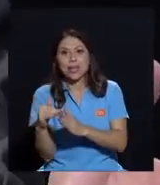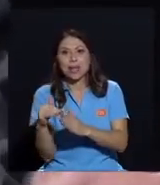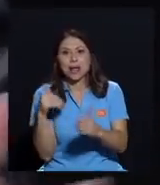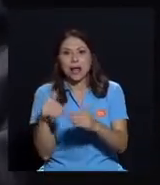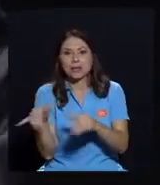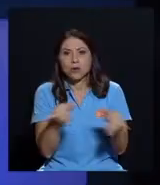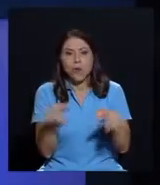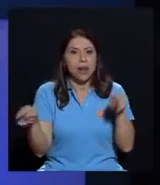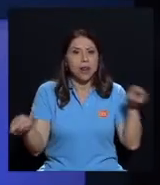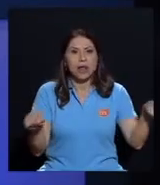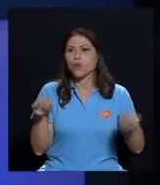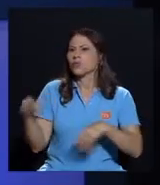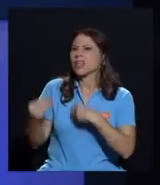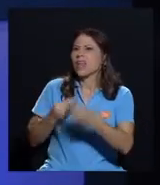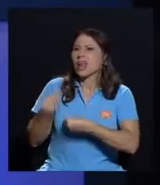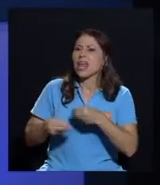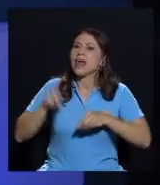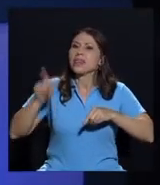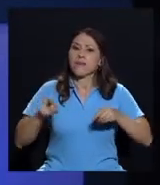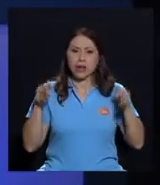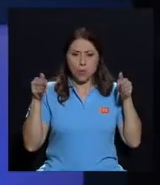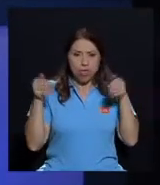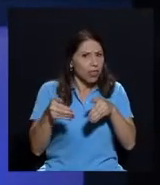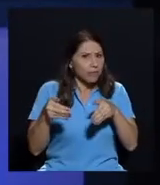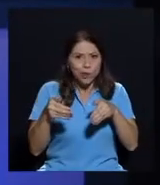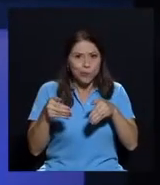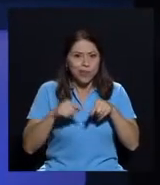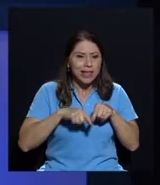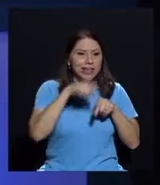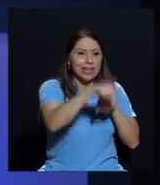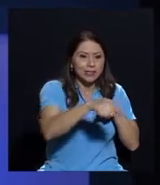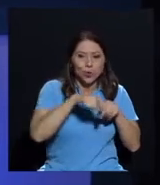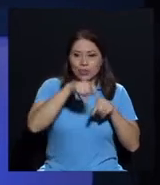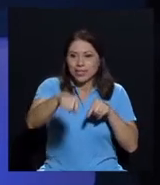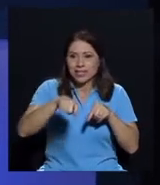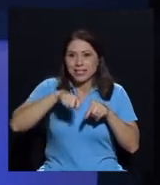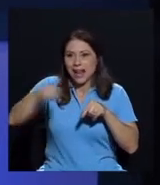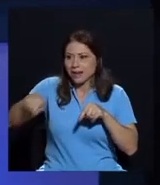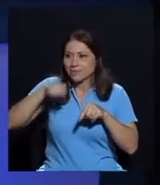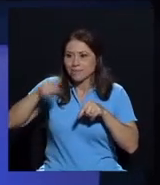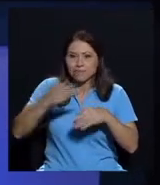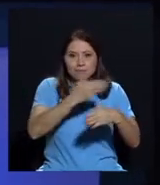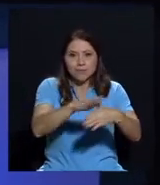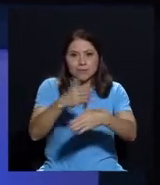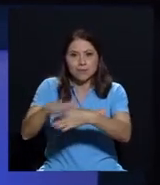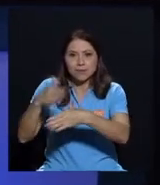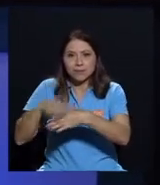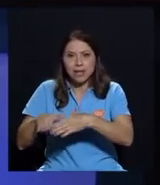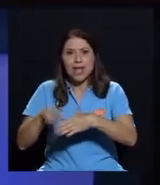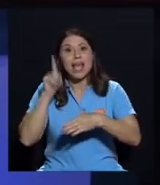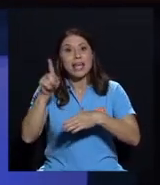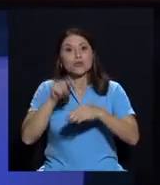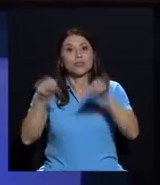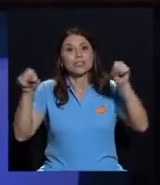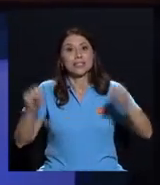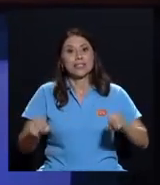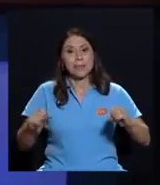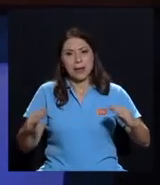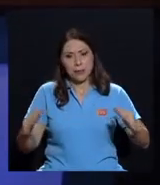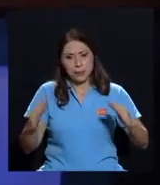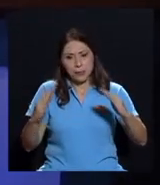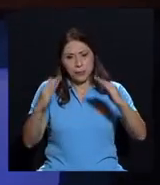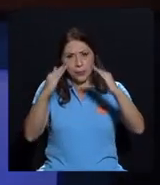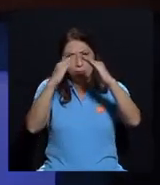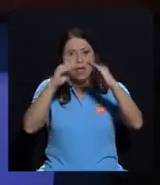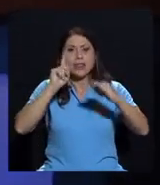central tenemos que desconcentrar es un órgano jerárquico al que tiene que desconcentrar muchas sus funciones para que la toma de